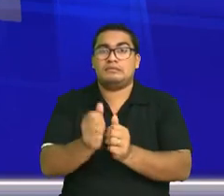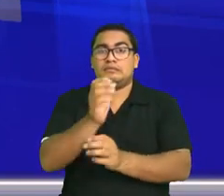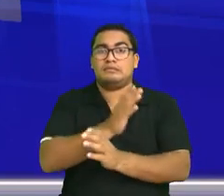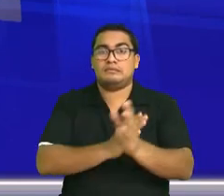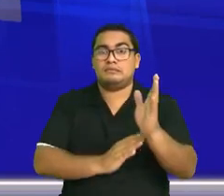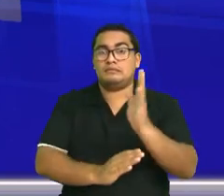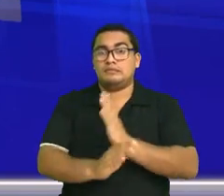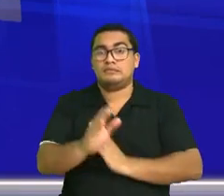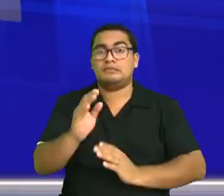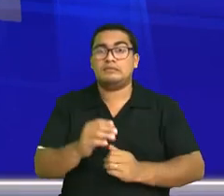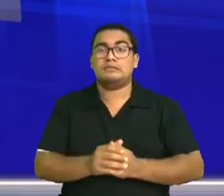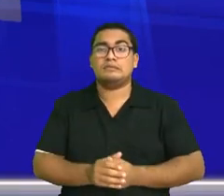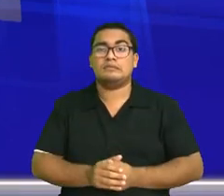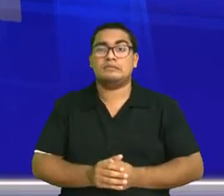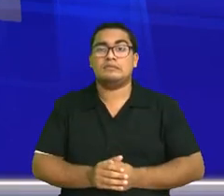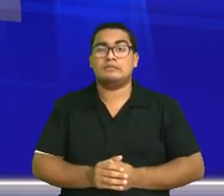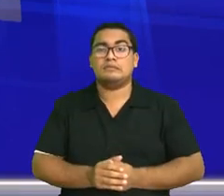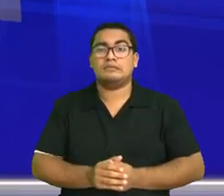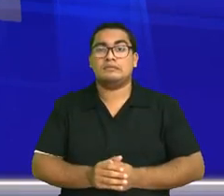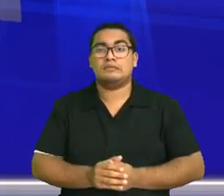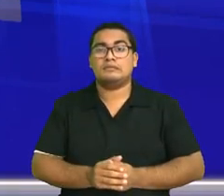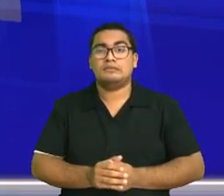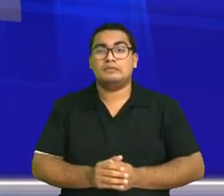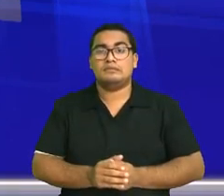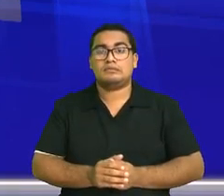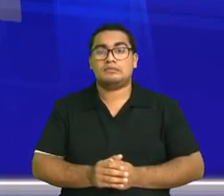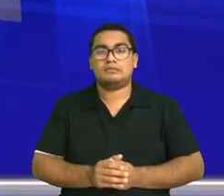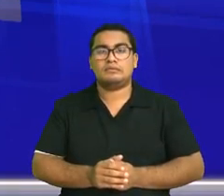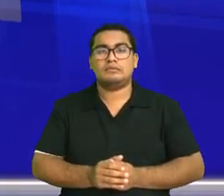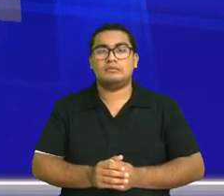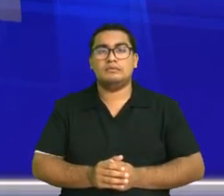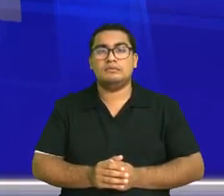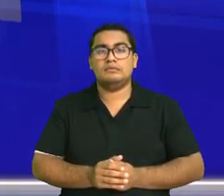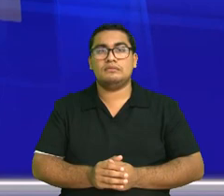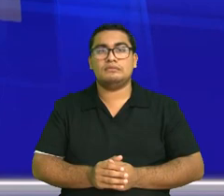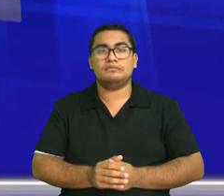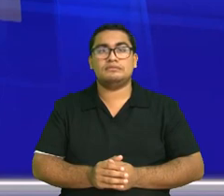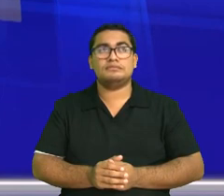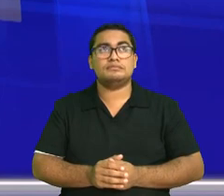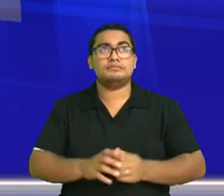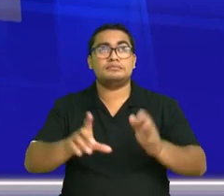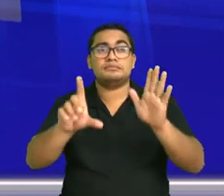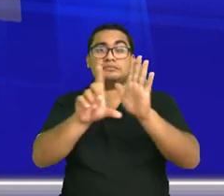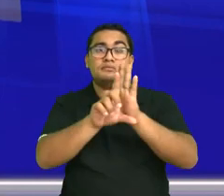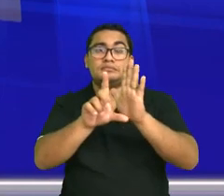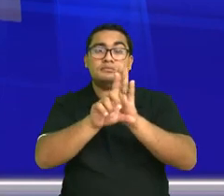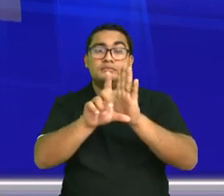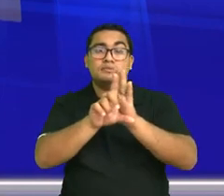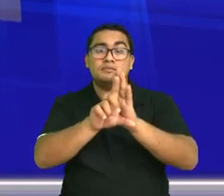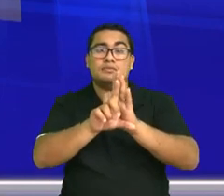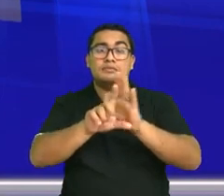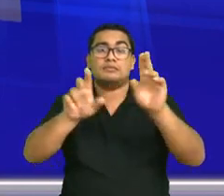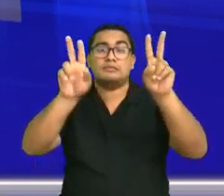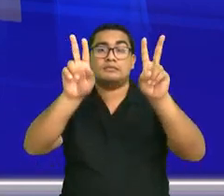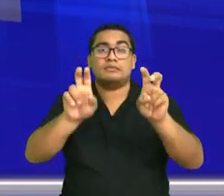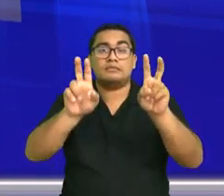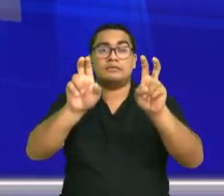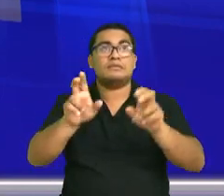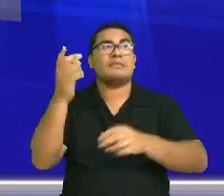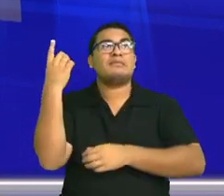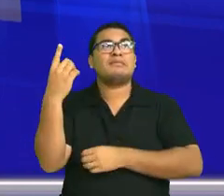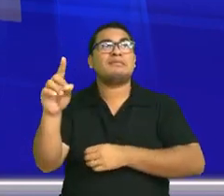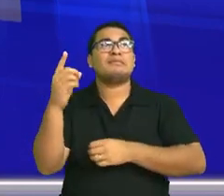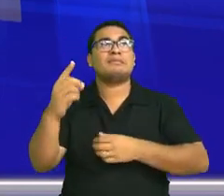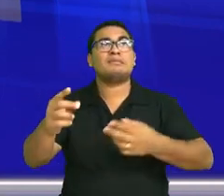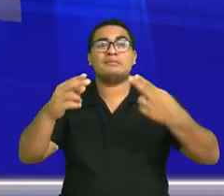la integración. Sí, el marco jurídico en materia de derechos humanos de las personas